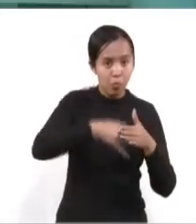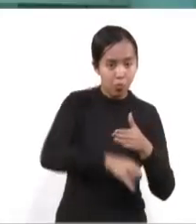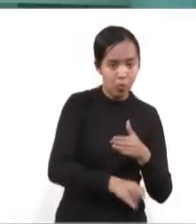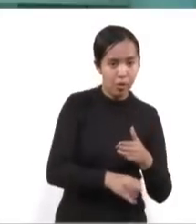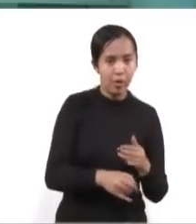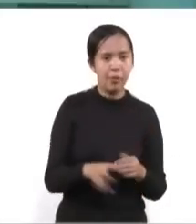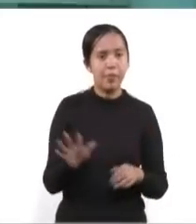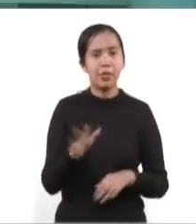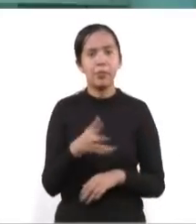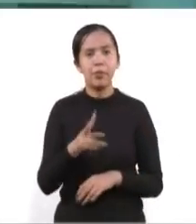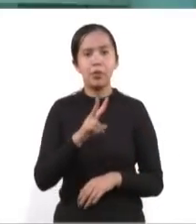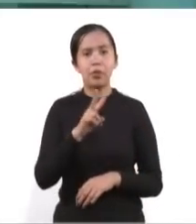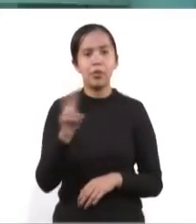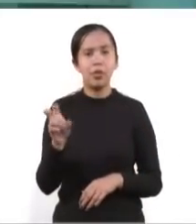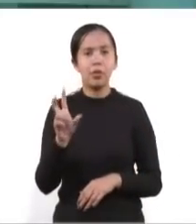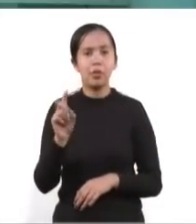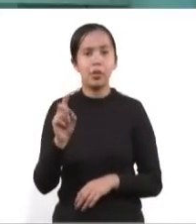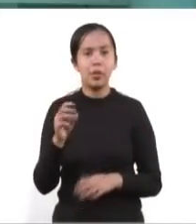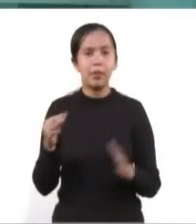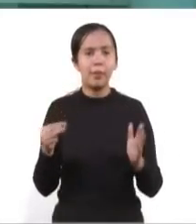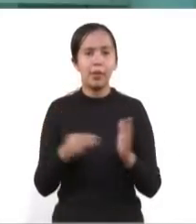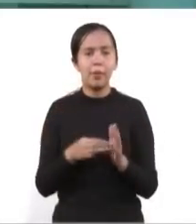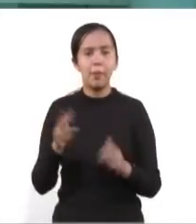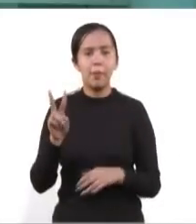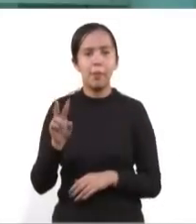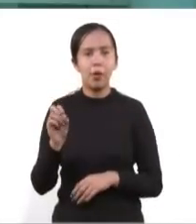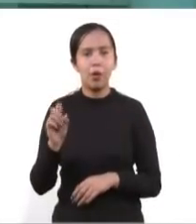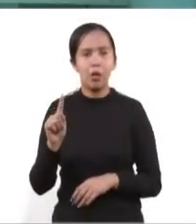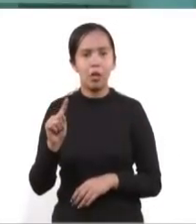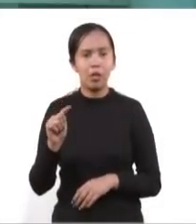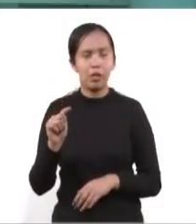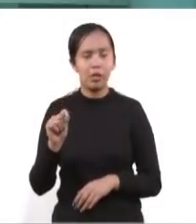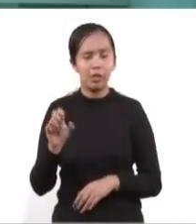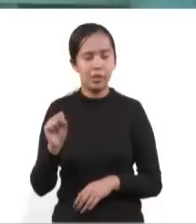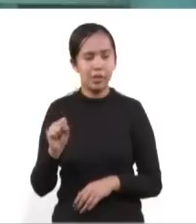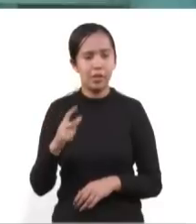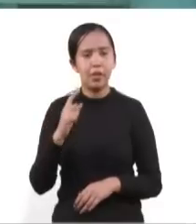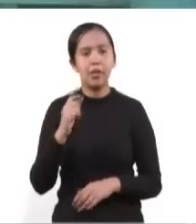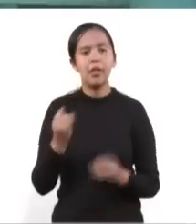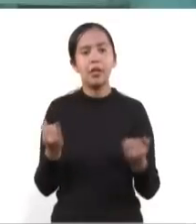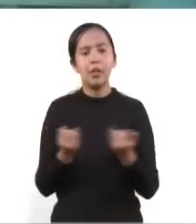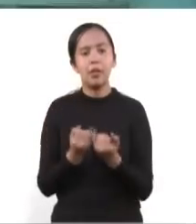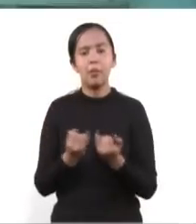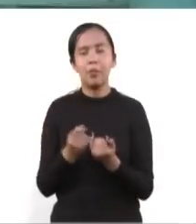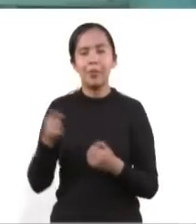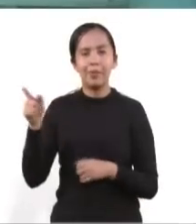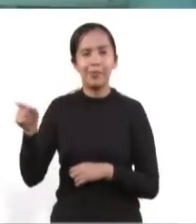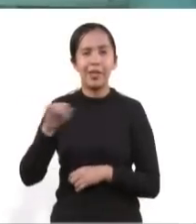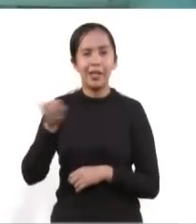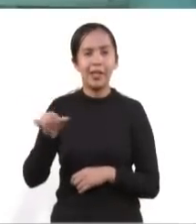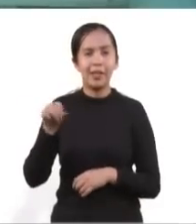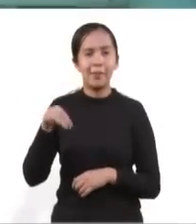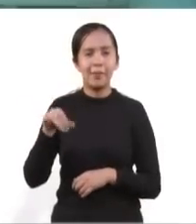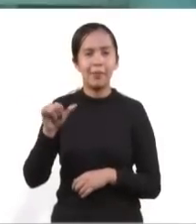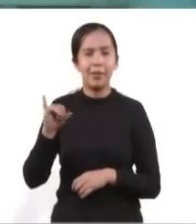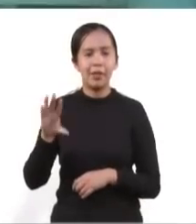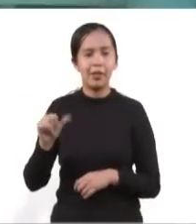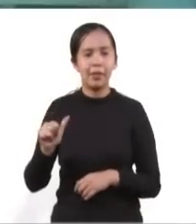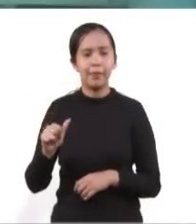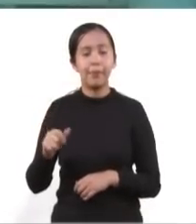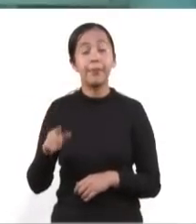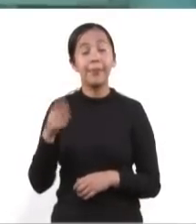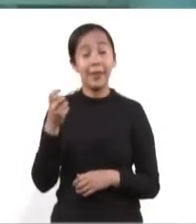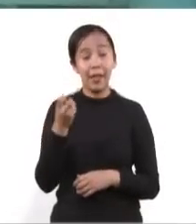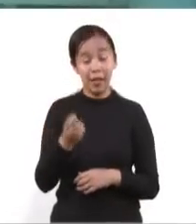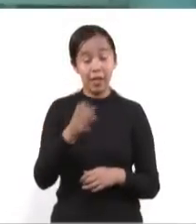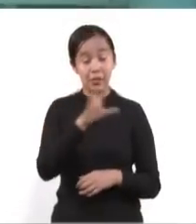230 mil volts. Una de ellas viene de kilómetro cero en Tlatelolco, Nonoalco, y la otra de Jamaica. Esas líneas